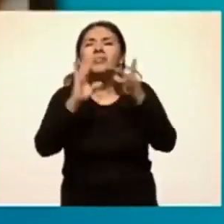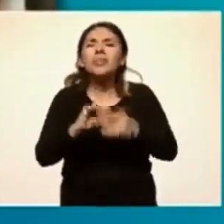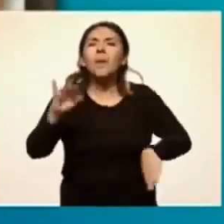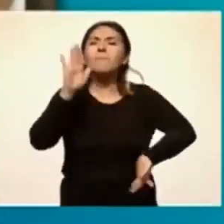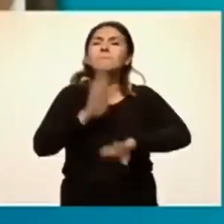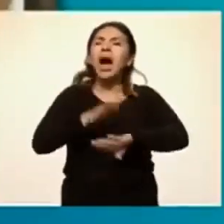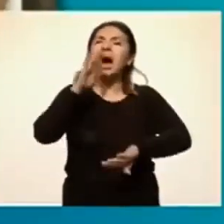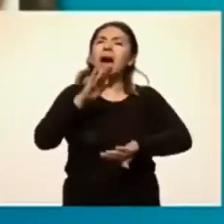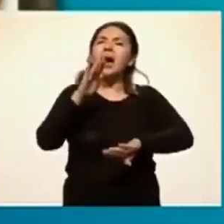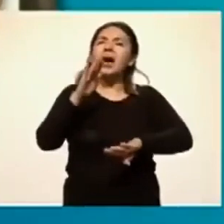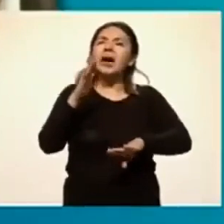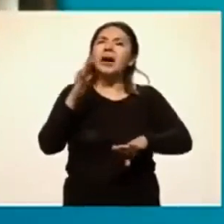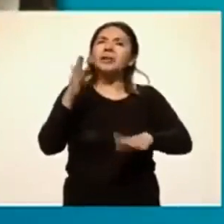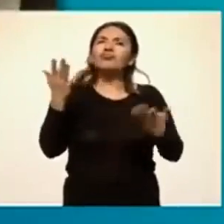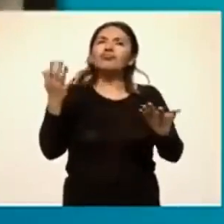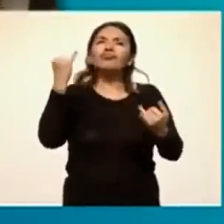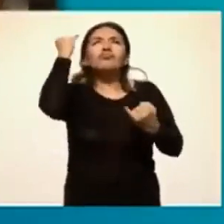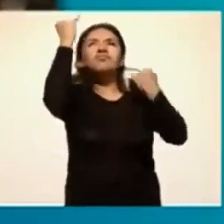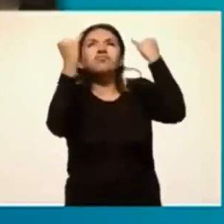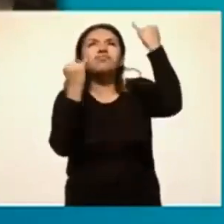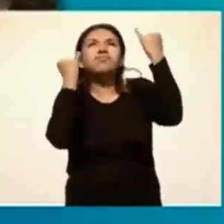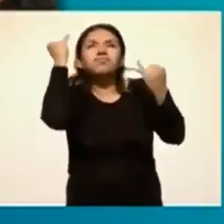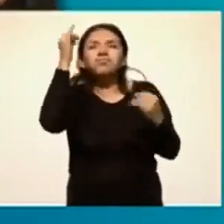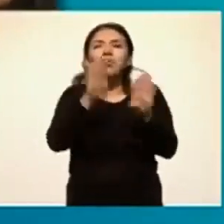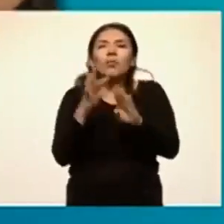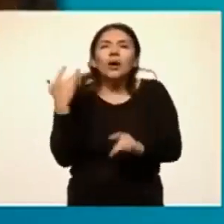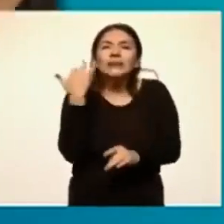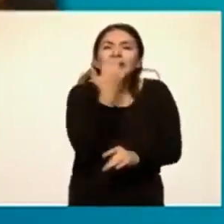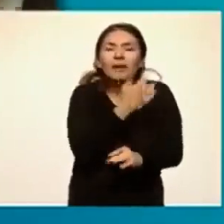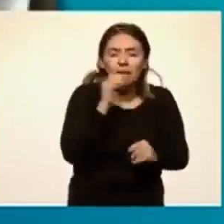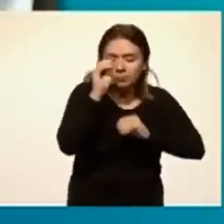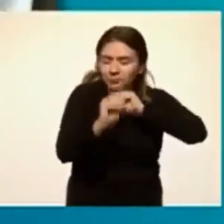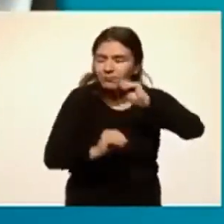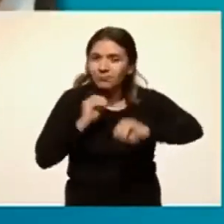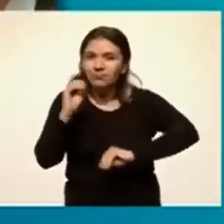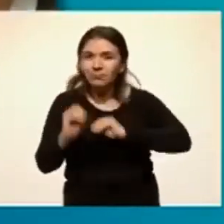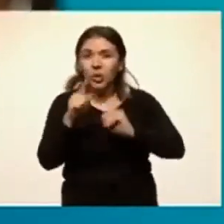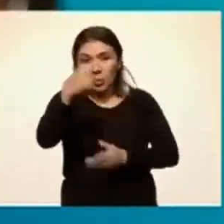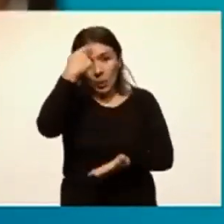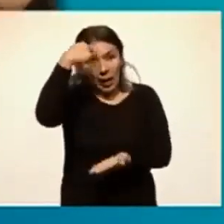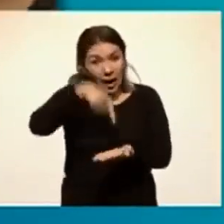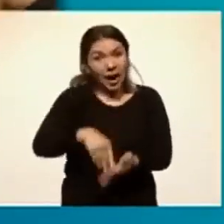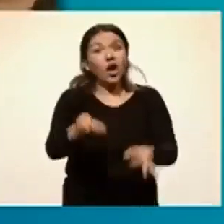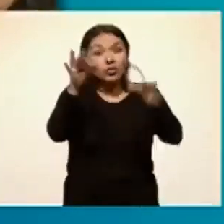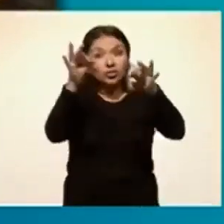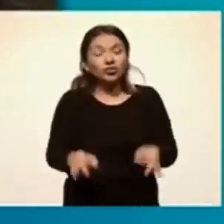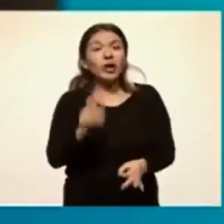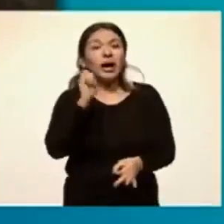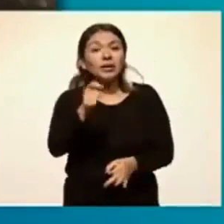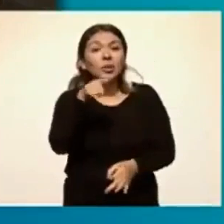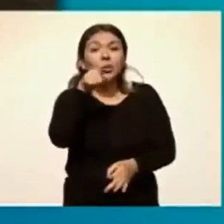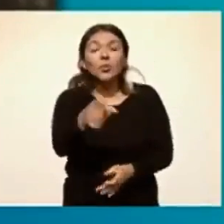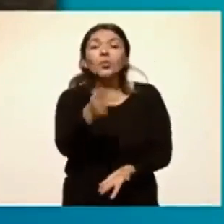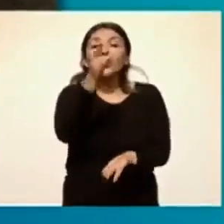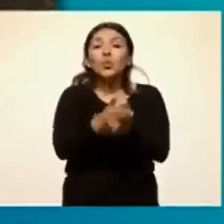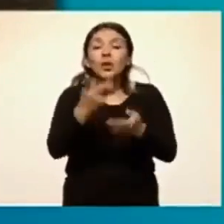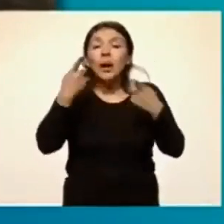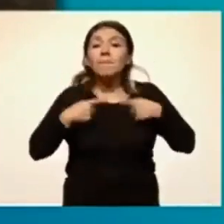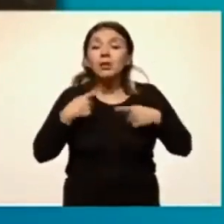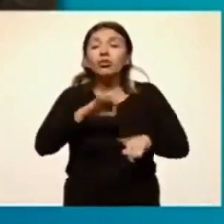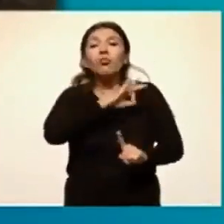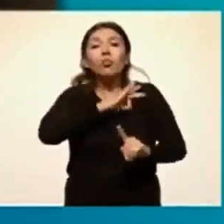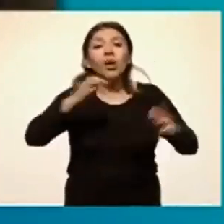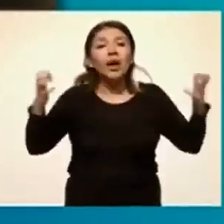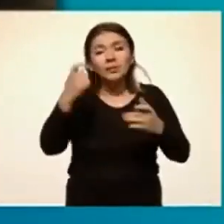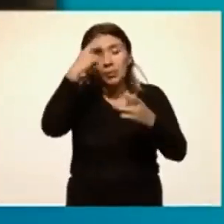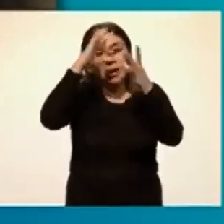más imaginativa y sabrosa, y creérnosla de que nosotros somos la única esperanza, cada uno de nosotros, para poder